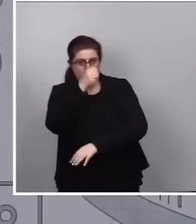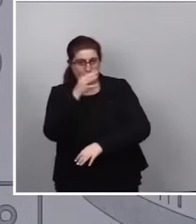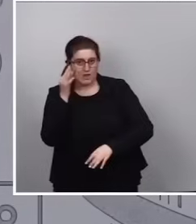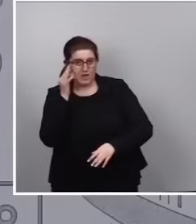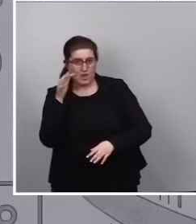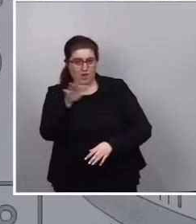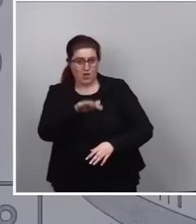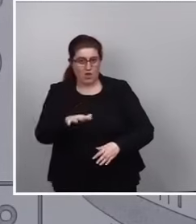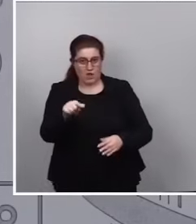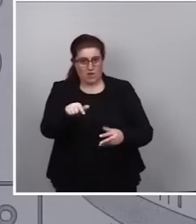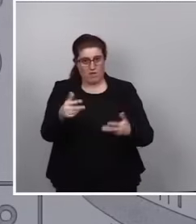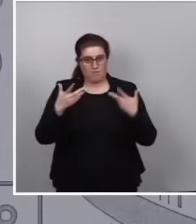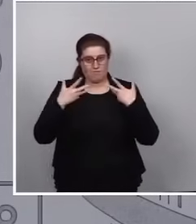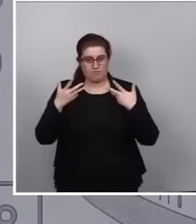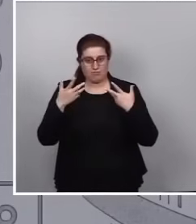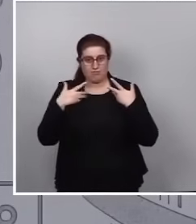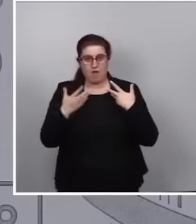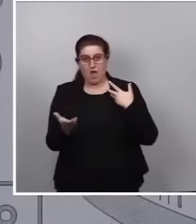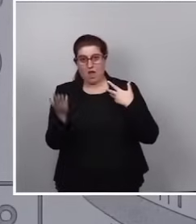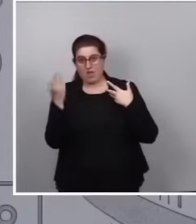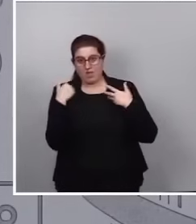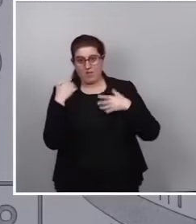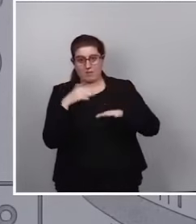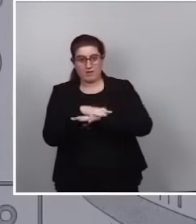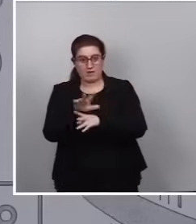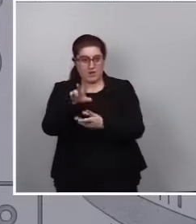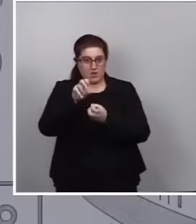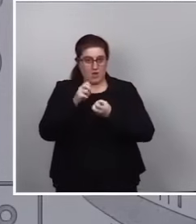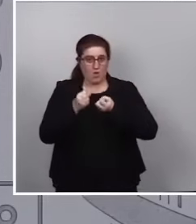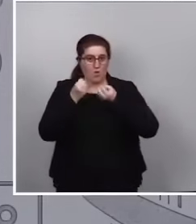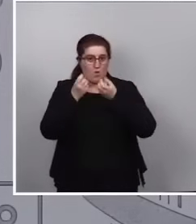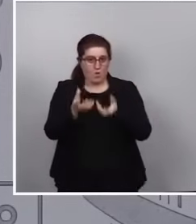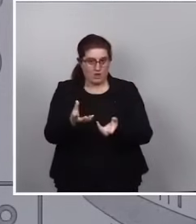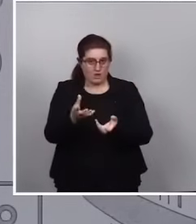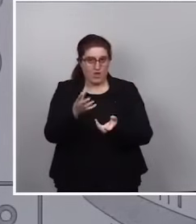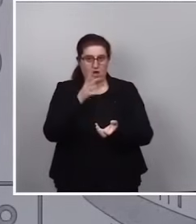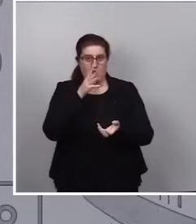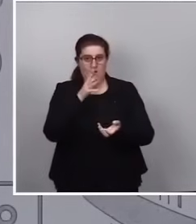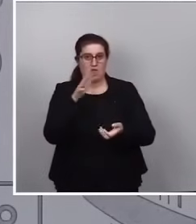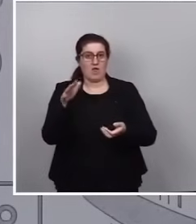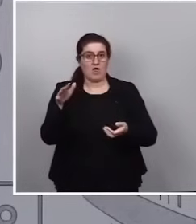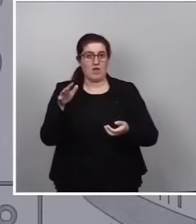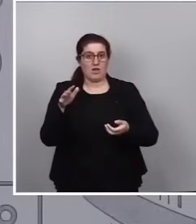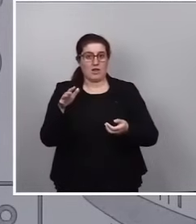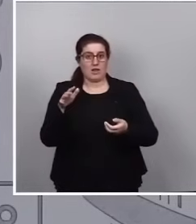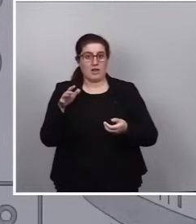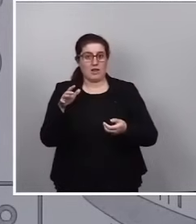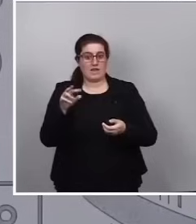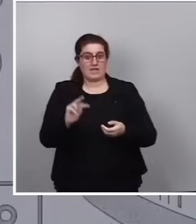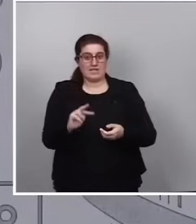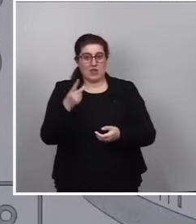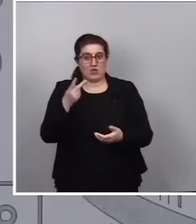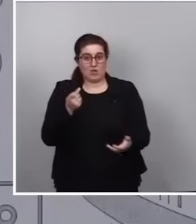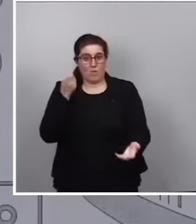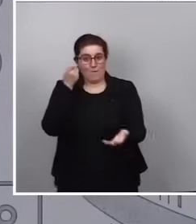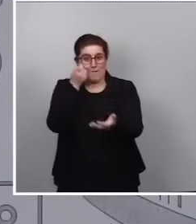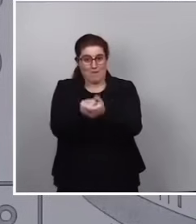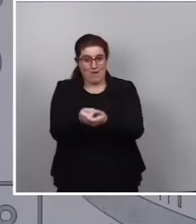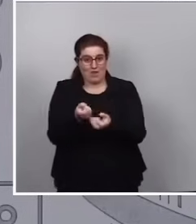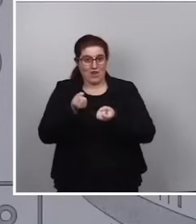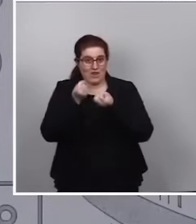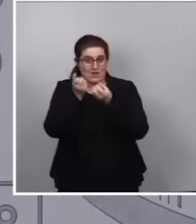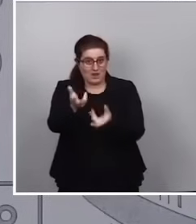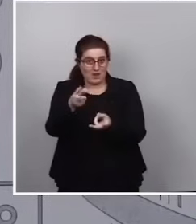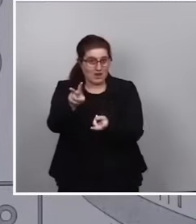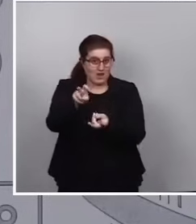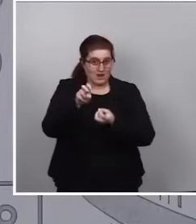afectadas como anunció ayer el Ministerio de Hacienda van a poder retrasar el segundo pago de su declaración